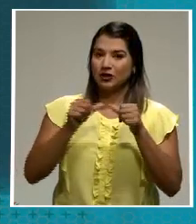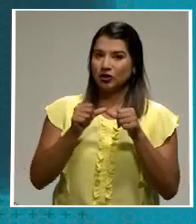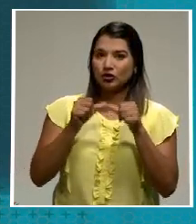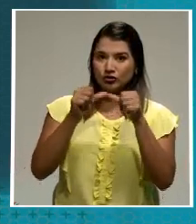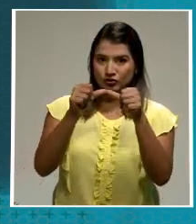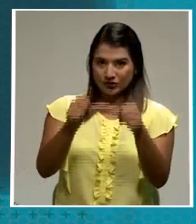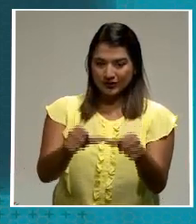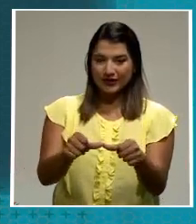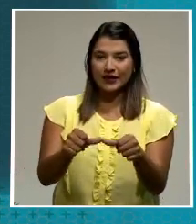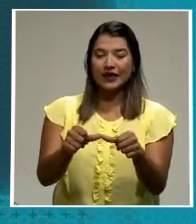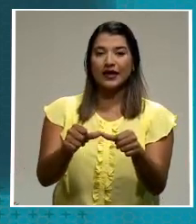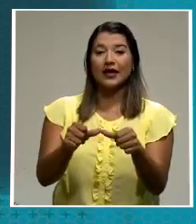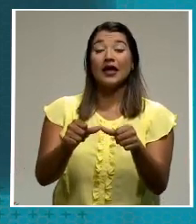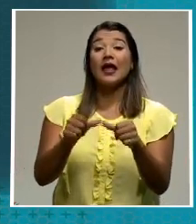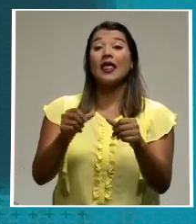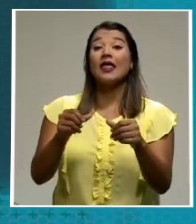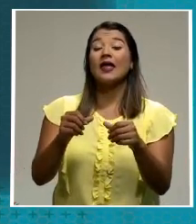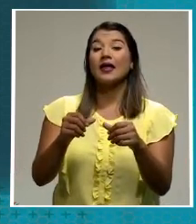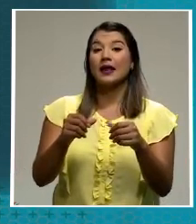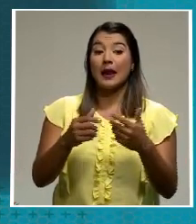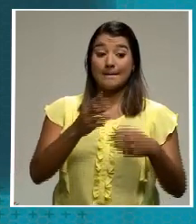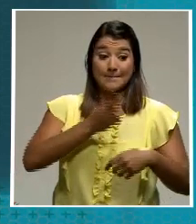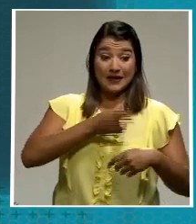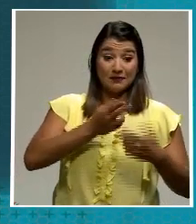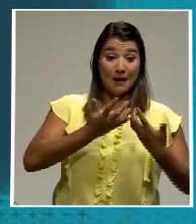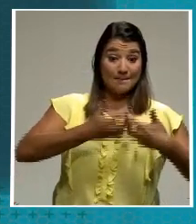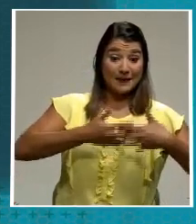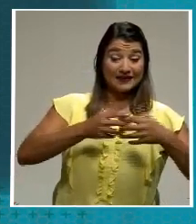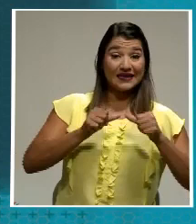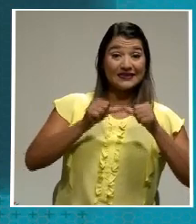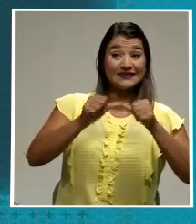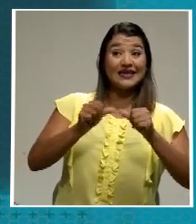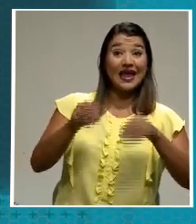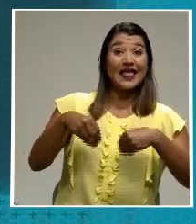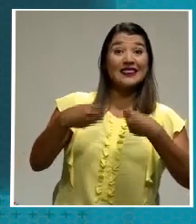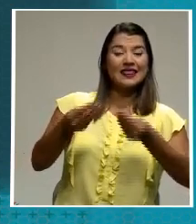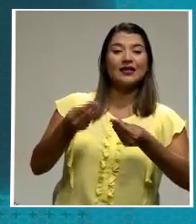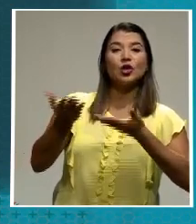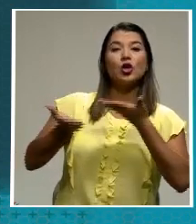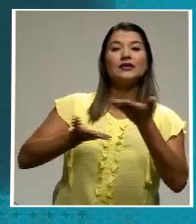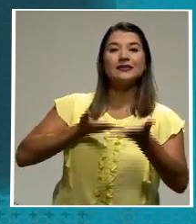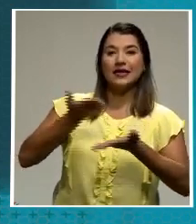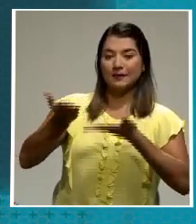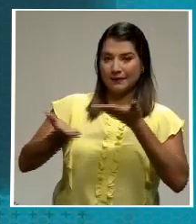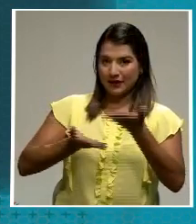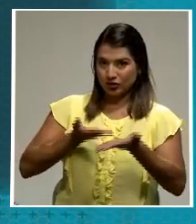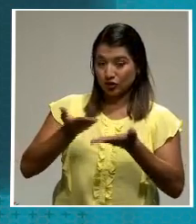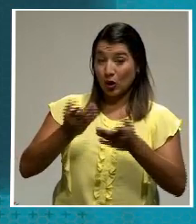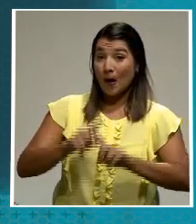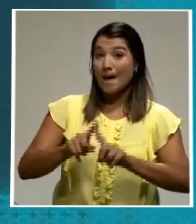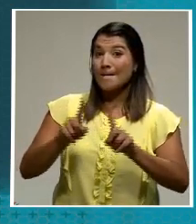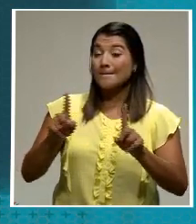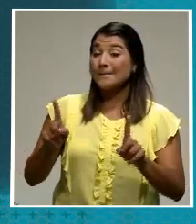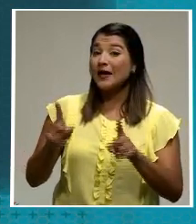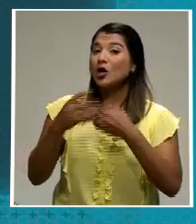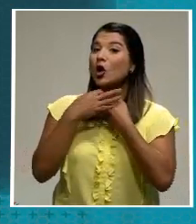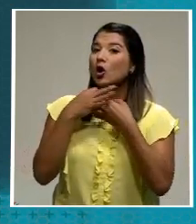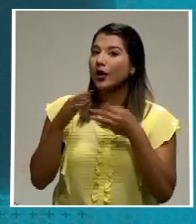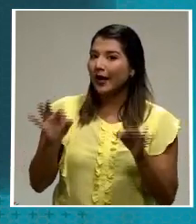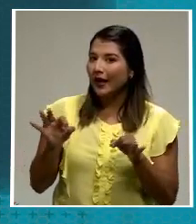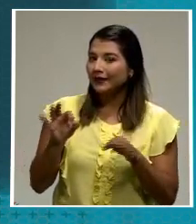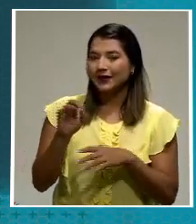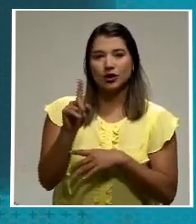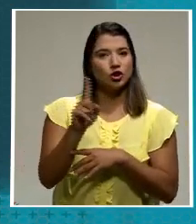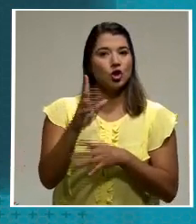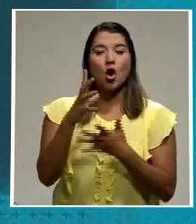Heredia continuará brindando el seguimiento satelital de una manera gratuita, es decir, no va a cobrar durante estos